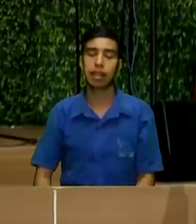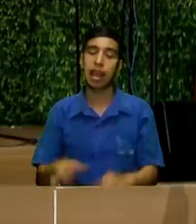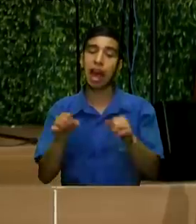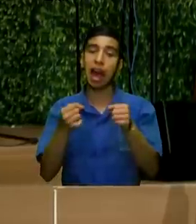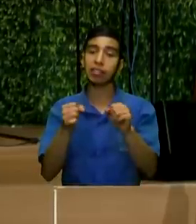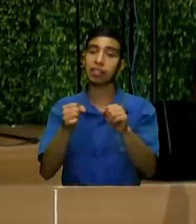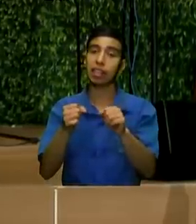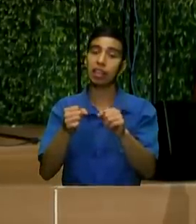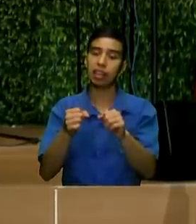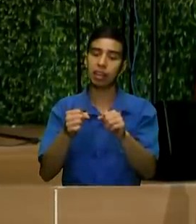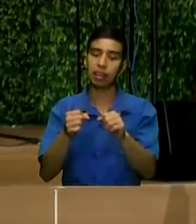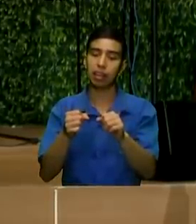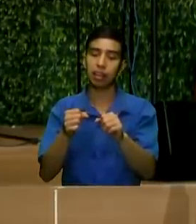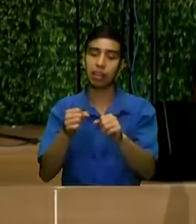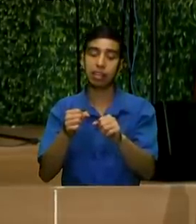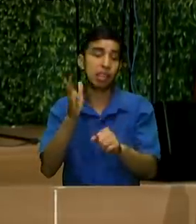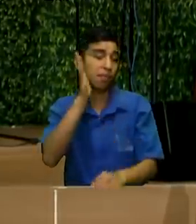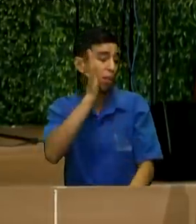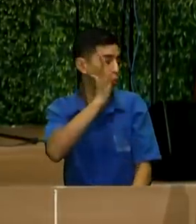¿Quieres ser soldado?